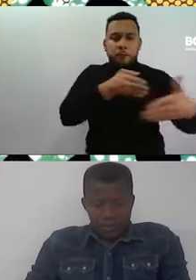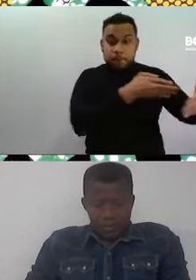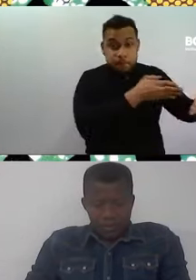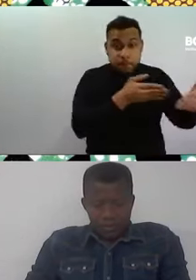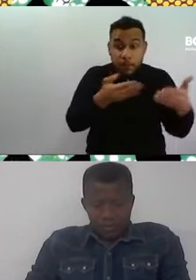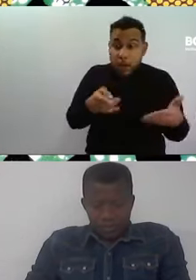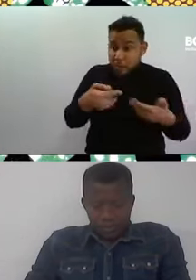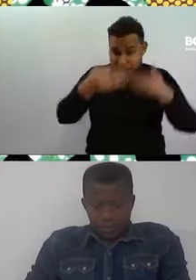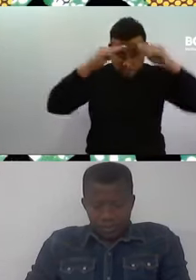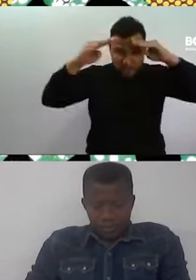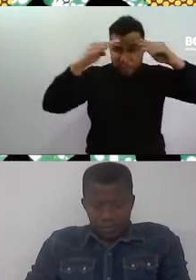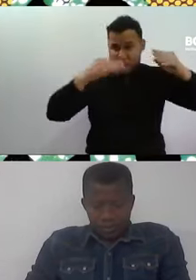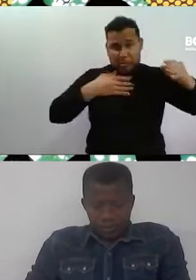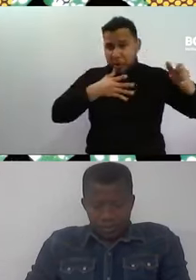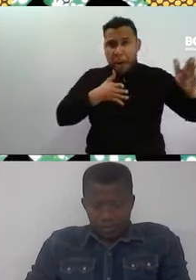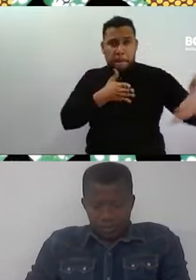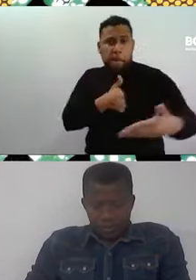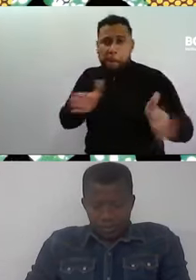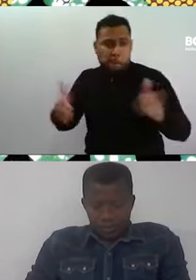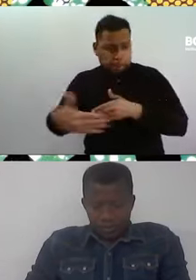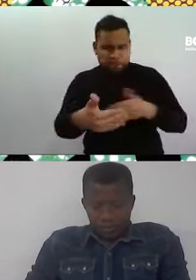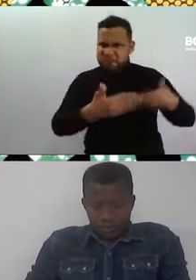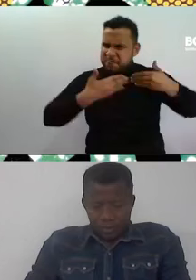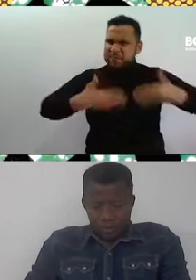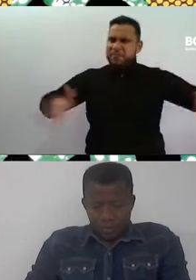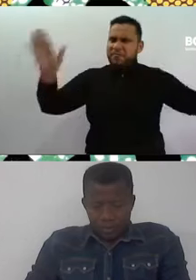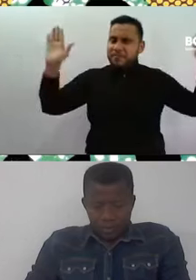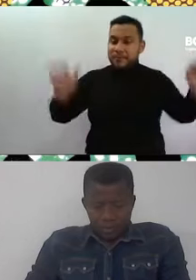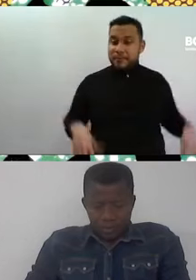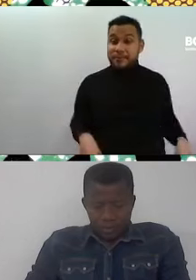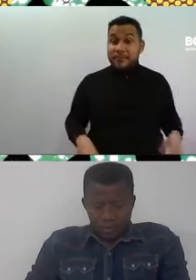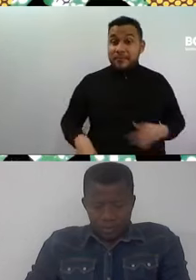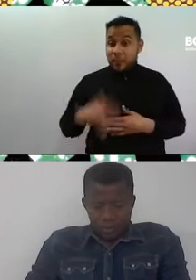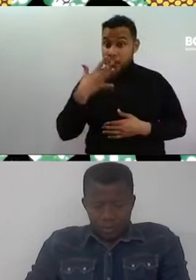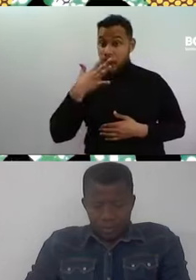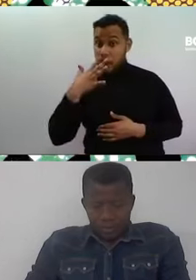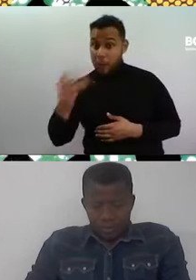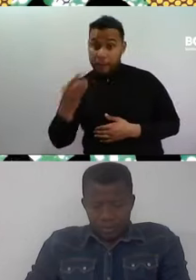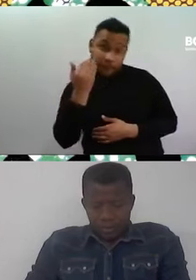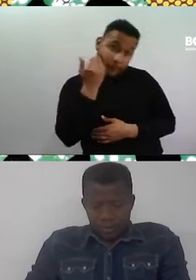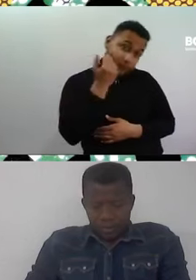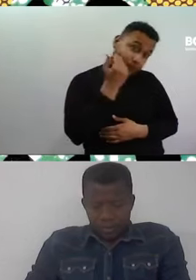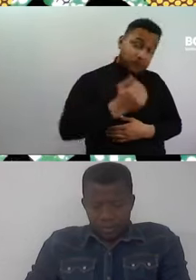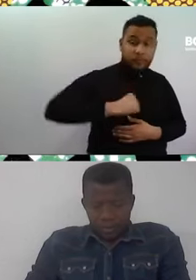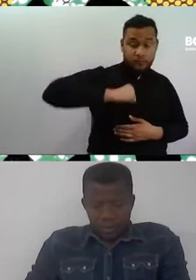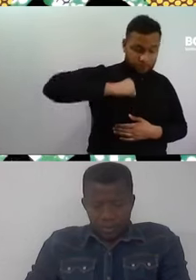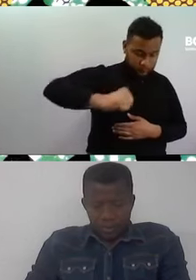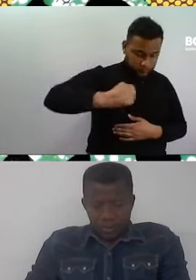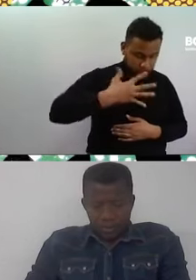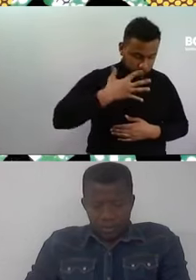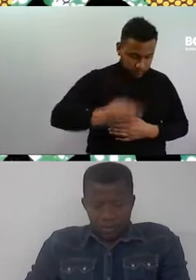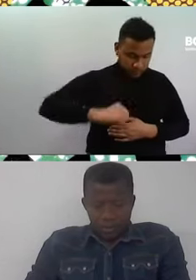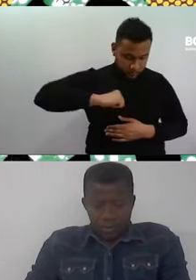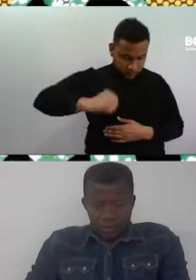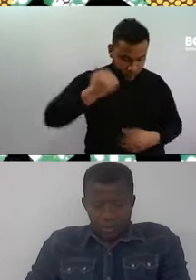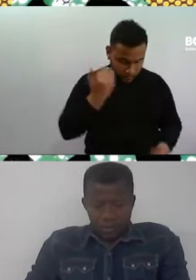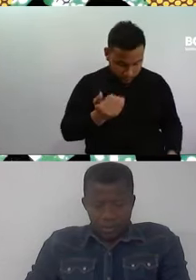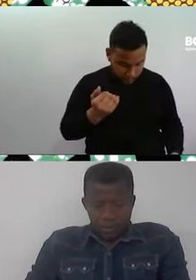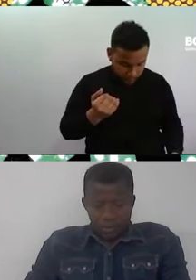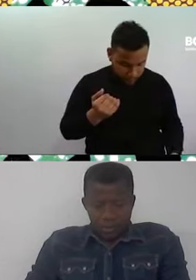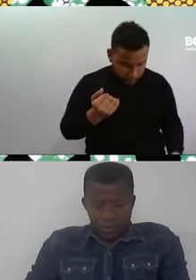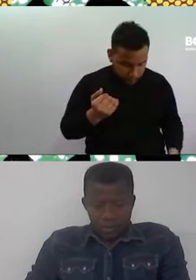límites. El hombre, la mujer, están los derechos del hombre y los derechos de la mujer sin